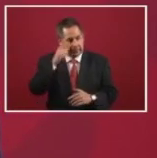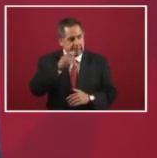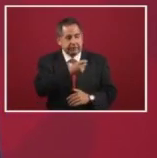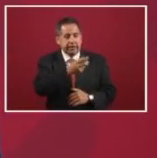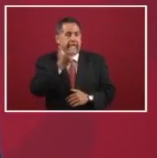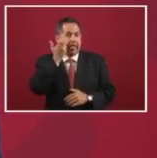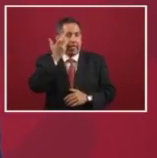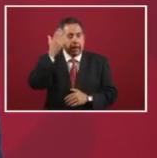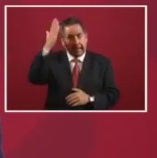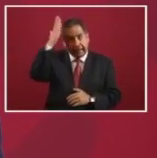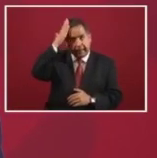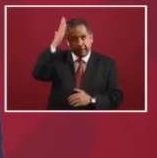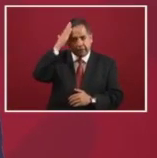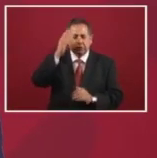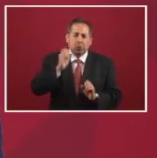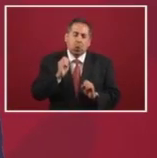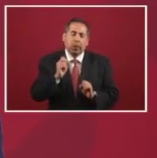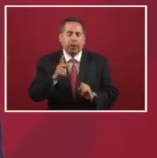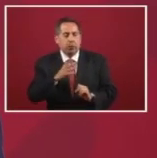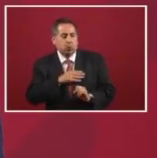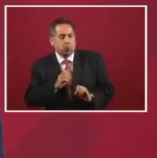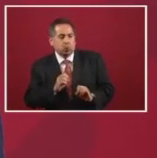dirigentes.